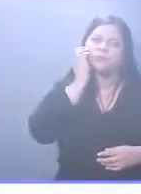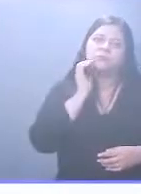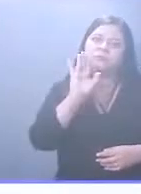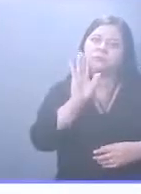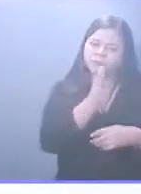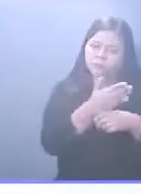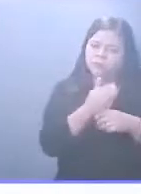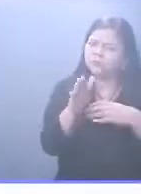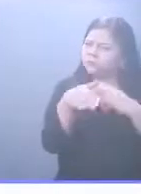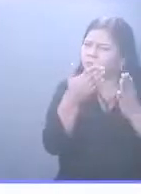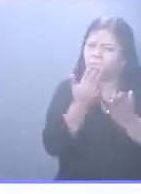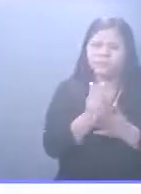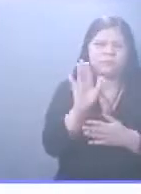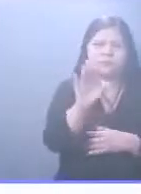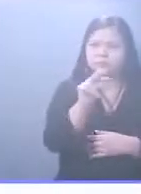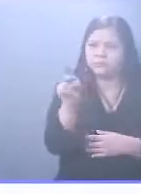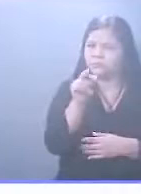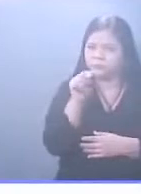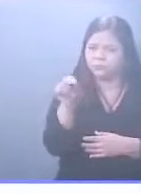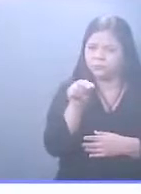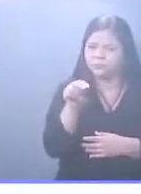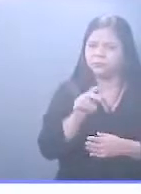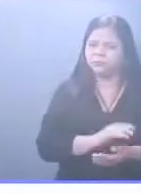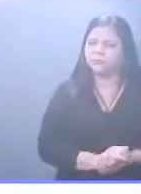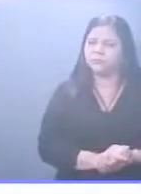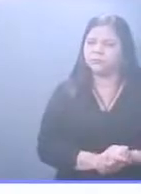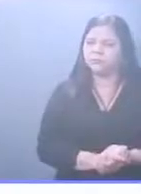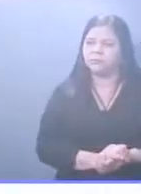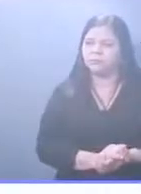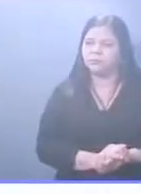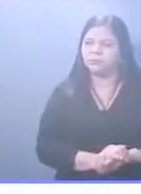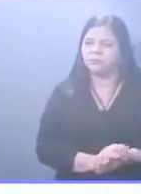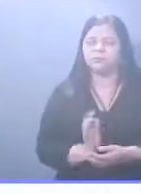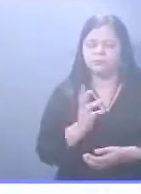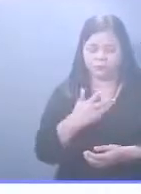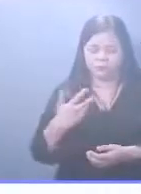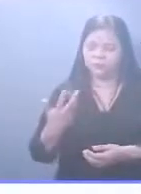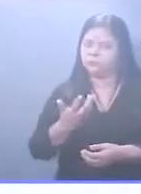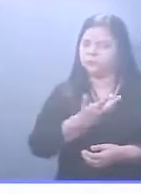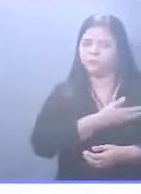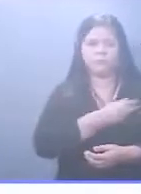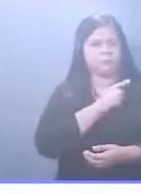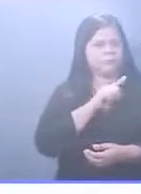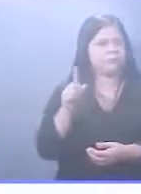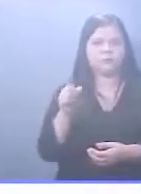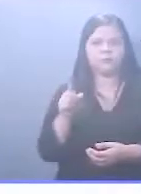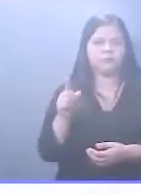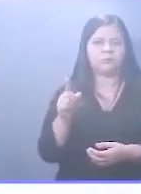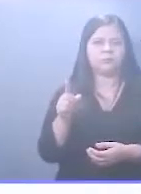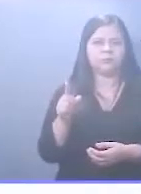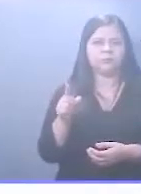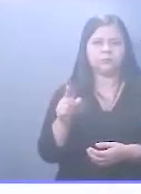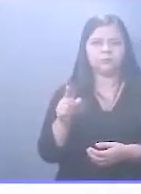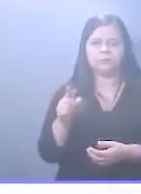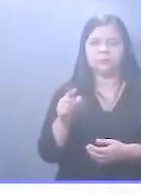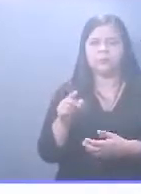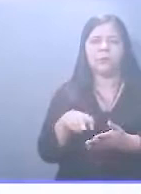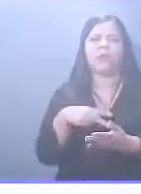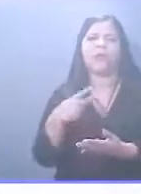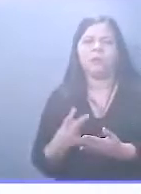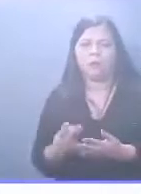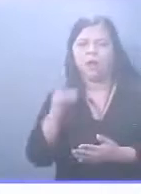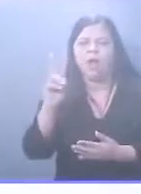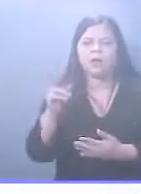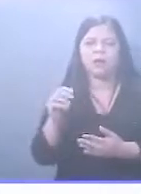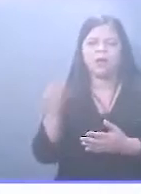a todos sus amigos y seguidores, nosotros no vamos a caer en su provocación. Nosotros